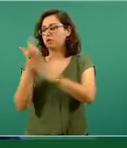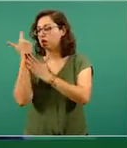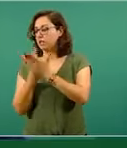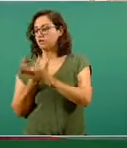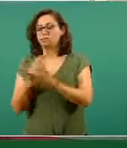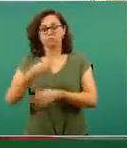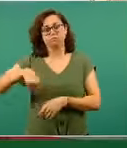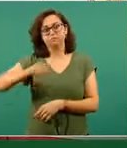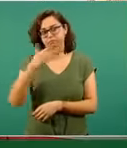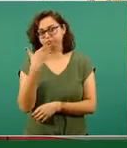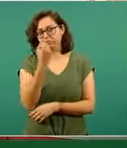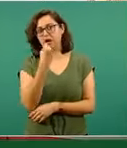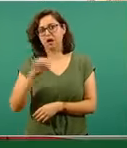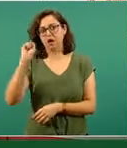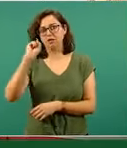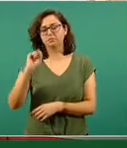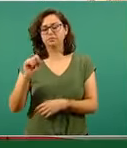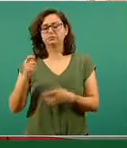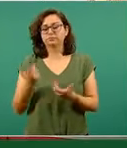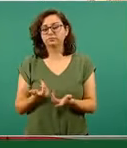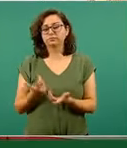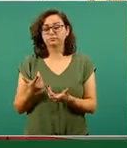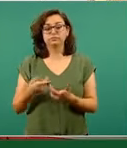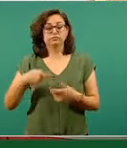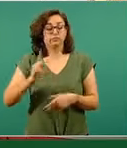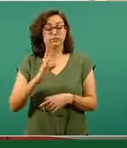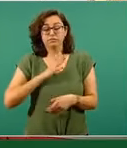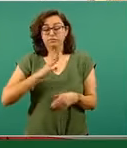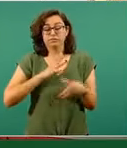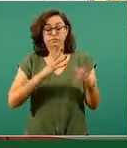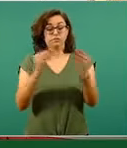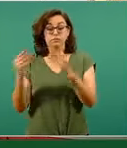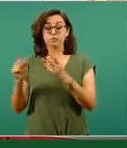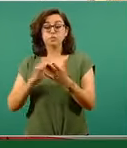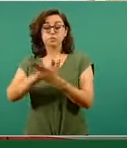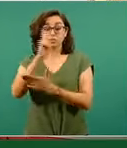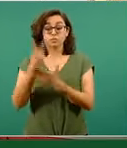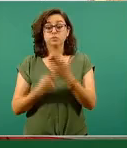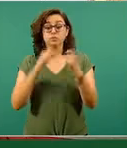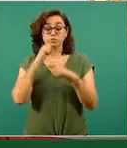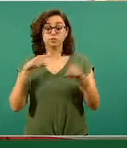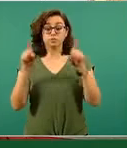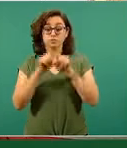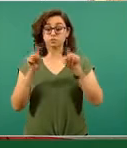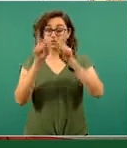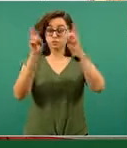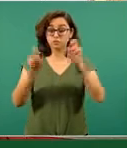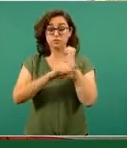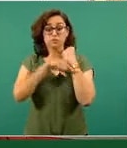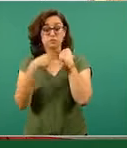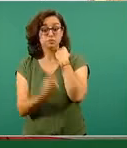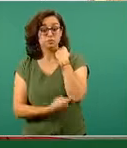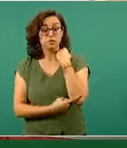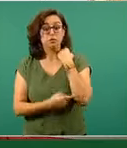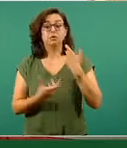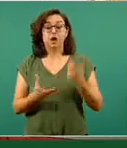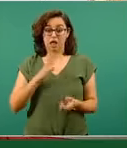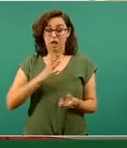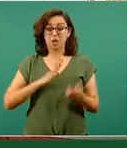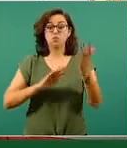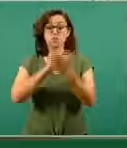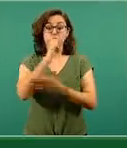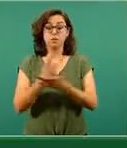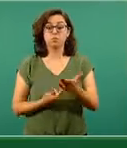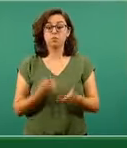están en las listas de espera, etcétera. Pero muchos otros programas, el propio programa de salud reproductiva. Entonces, quisiera, Daniel, si nos